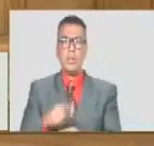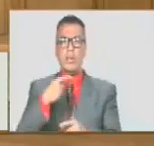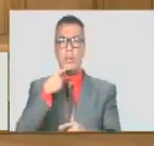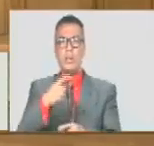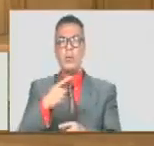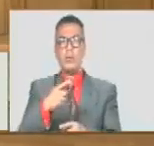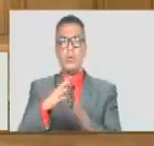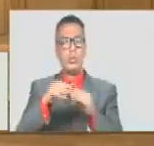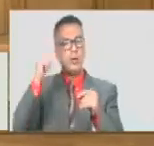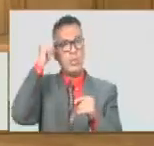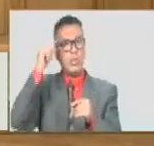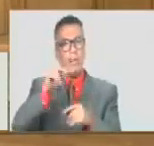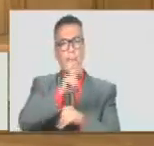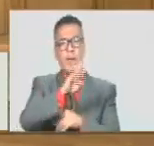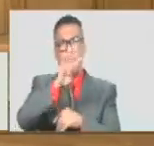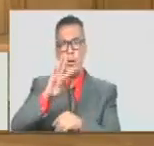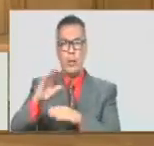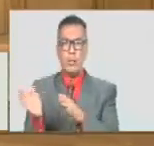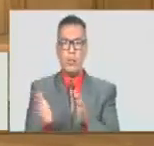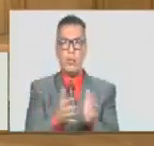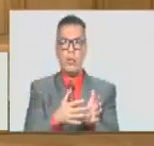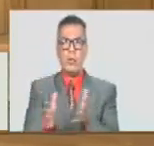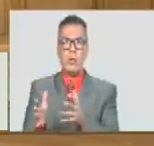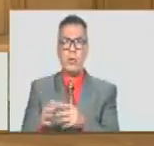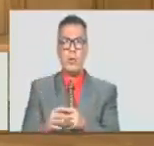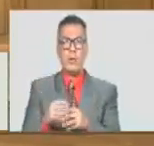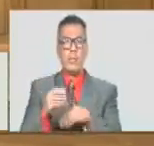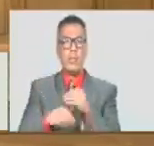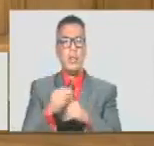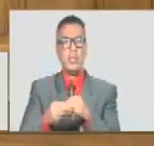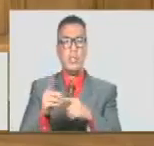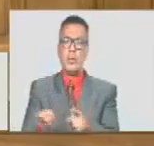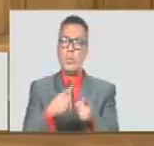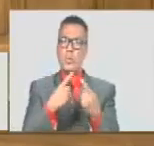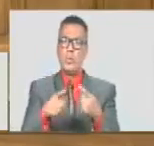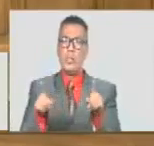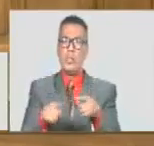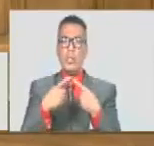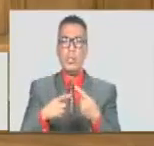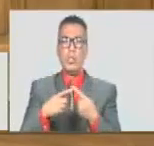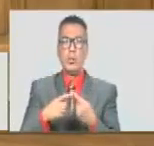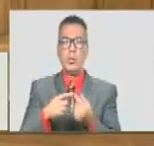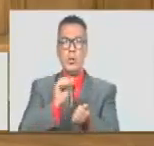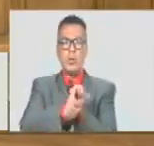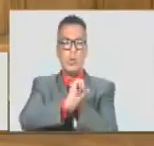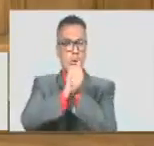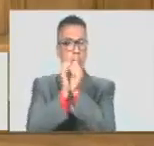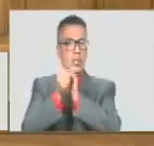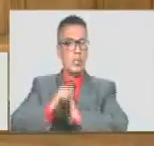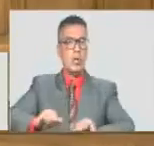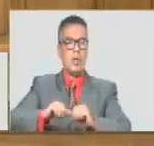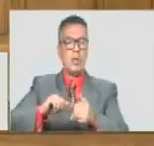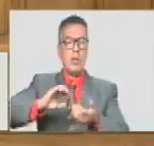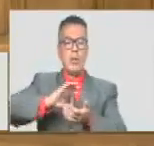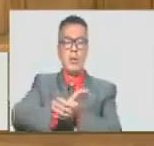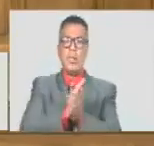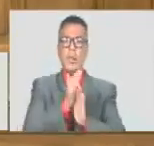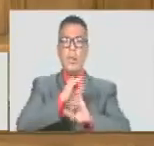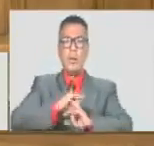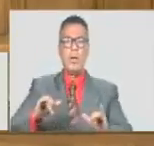esas fechas. Y el 24 de marzo se cumple aniversario de la abolición de la esclavitud en Venezuela, que se abolió